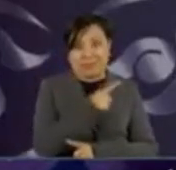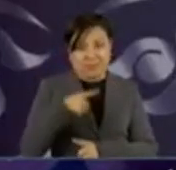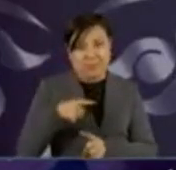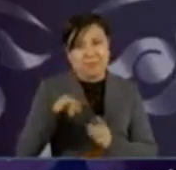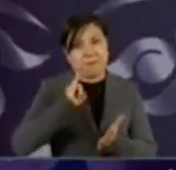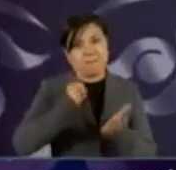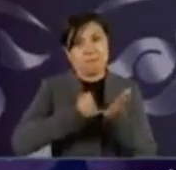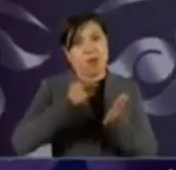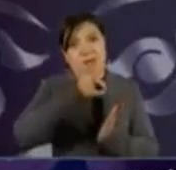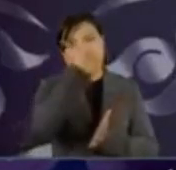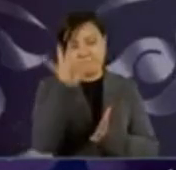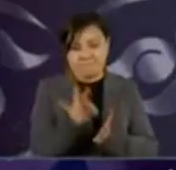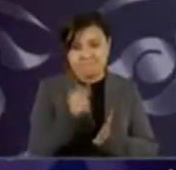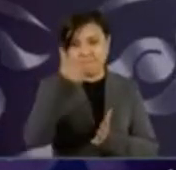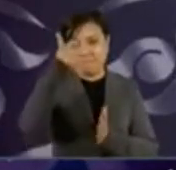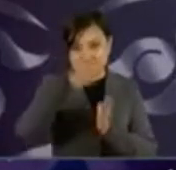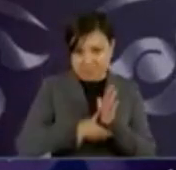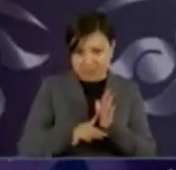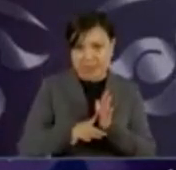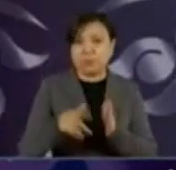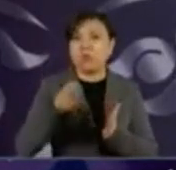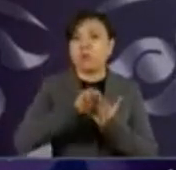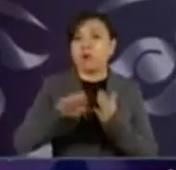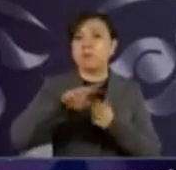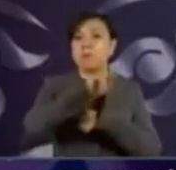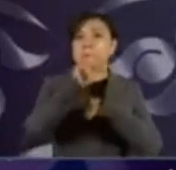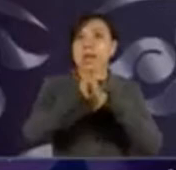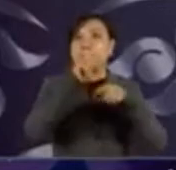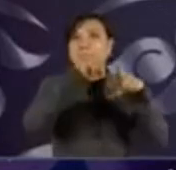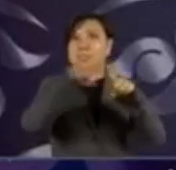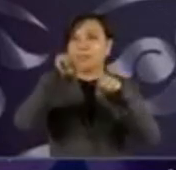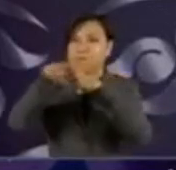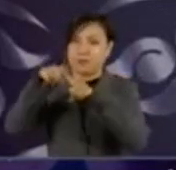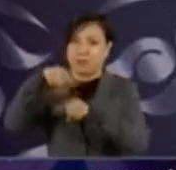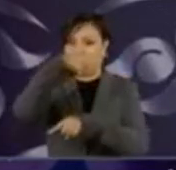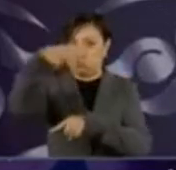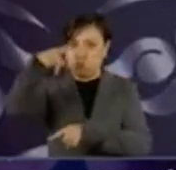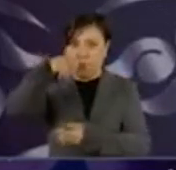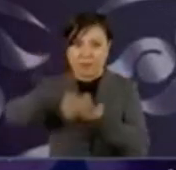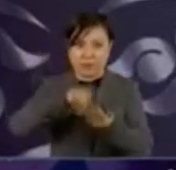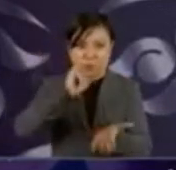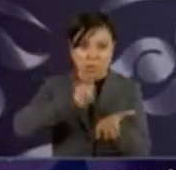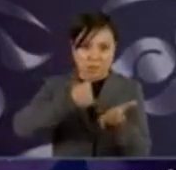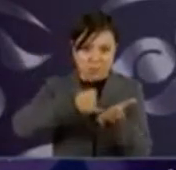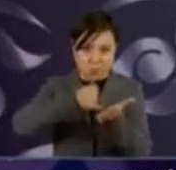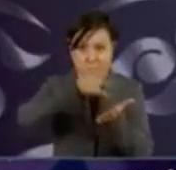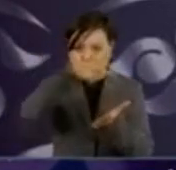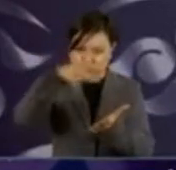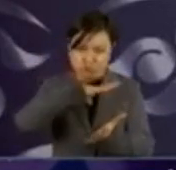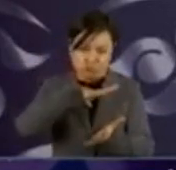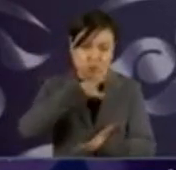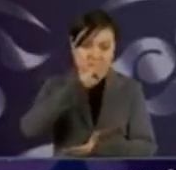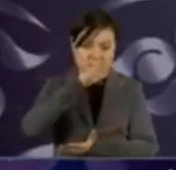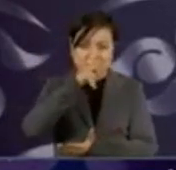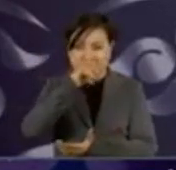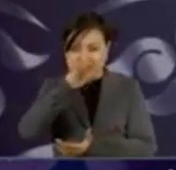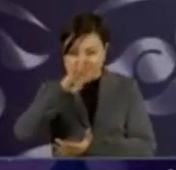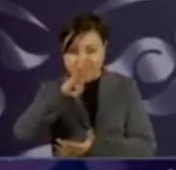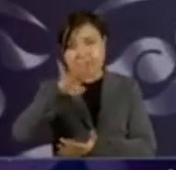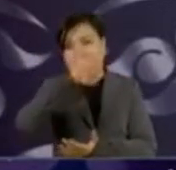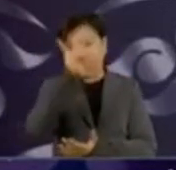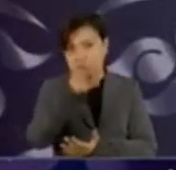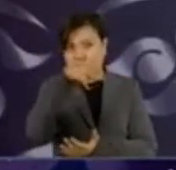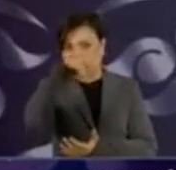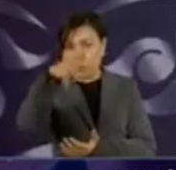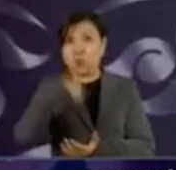utilizan porcentajes importantes de su Producto Interno Bruto para apoyar en esta crisis económica a su población, aquí